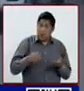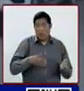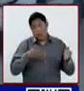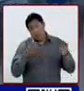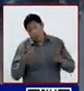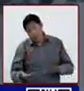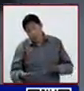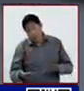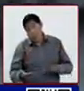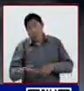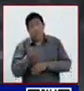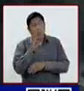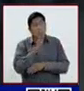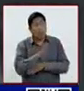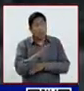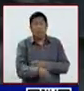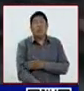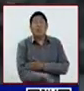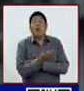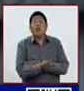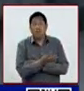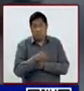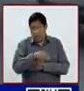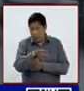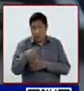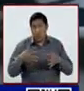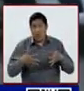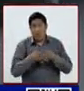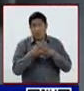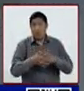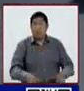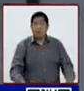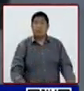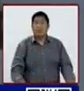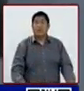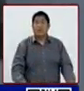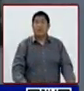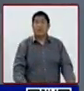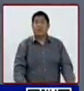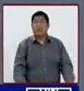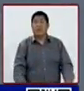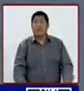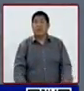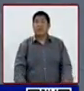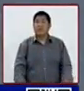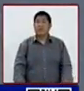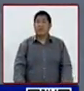la vida a las 4 de la madrugada en ese punto de bloqueo.